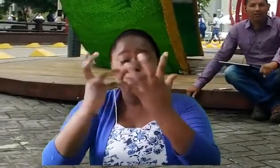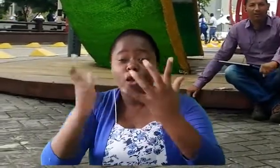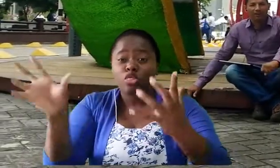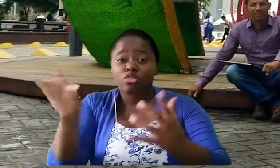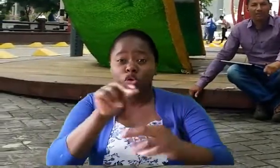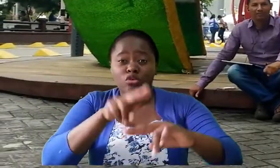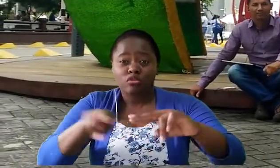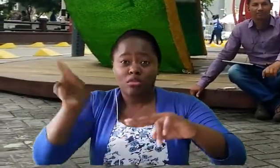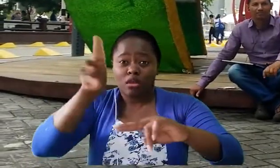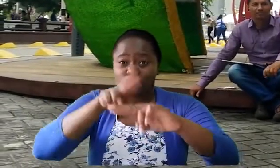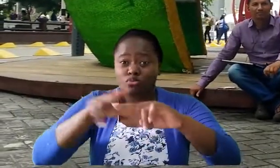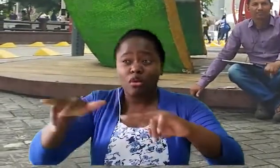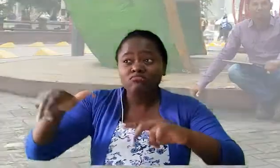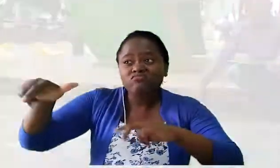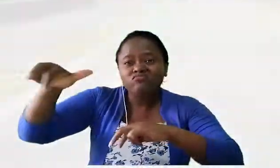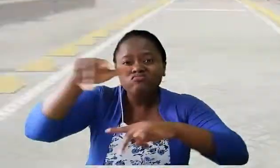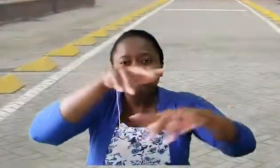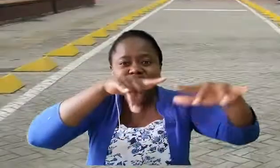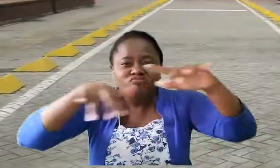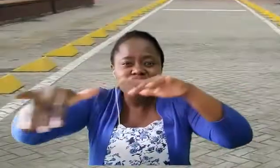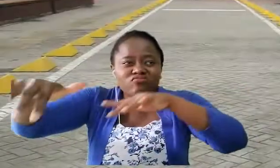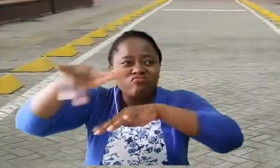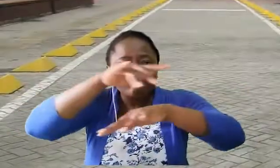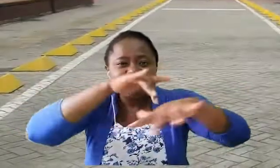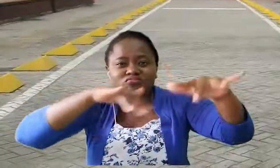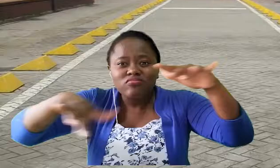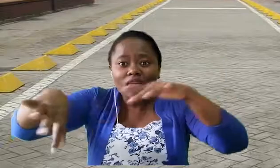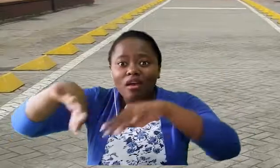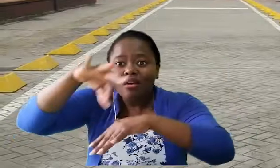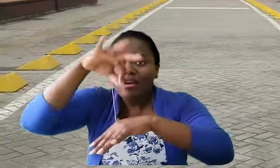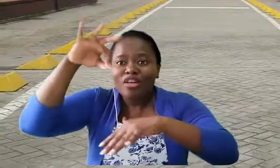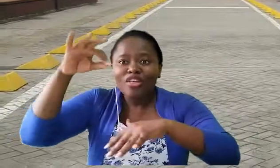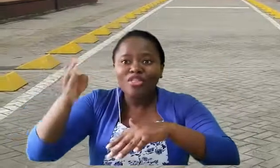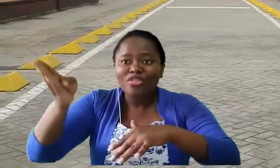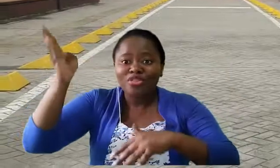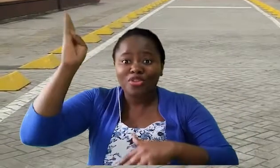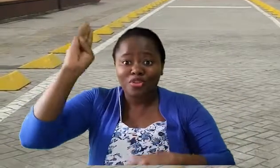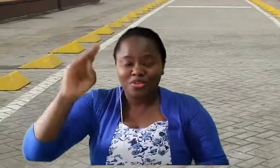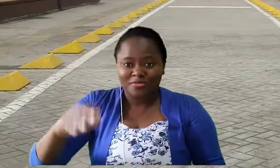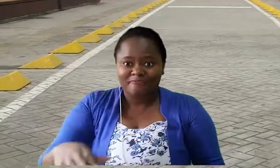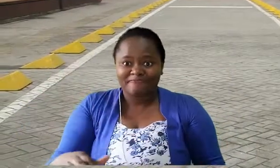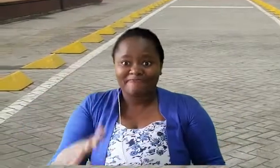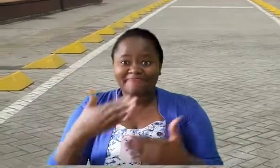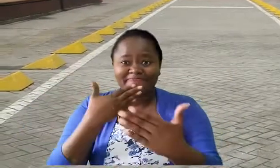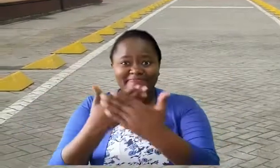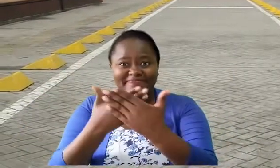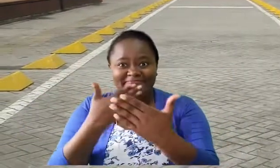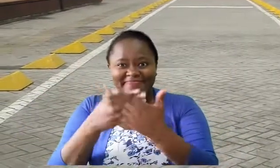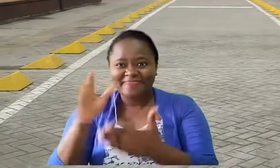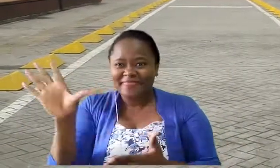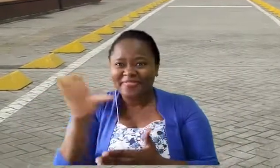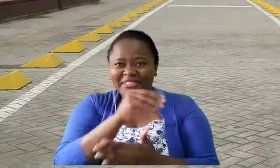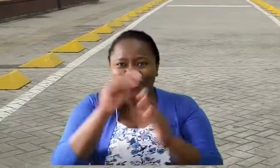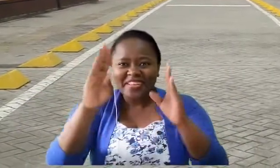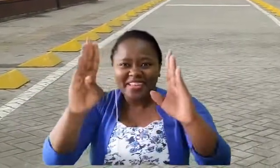en la naturaleza. Muchas gracias a todos por acompañarnos en este nuevo capítulo